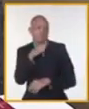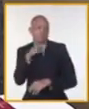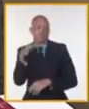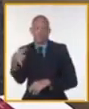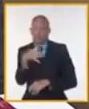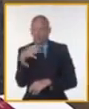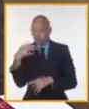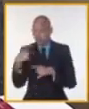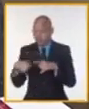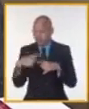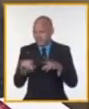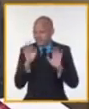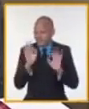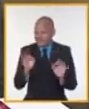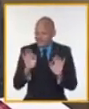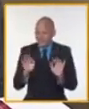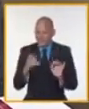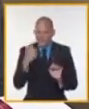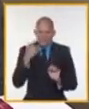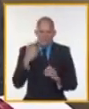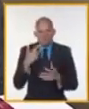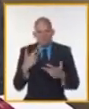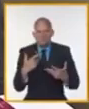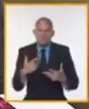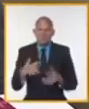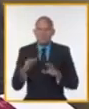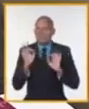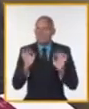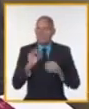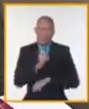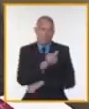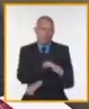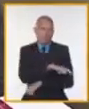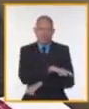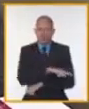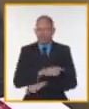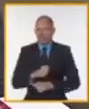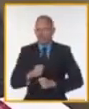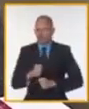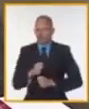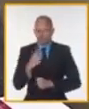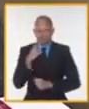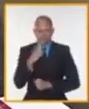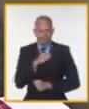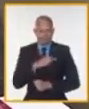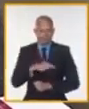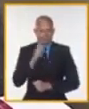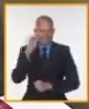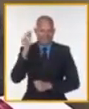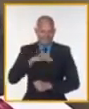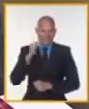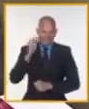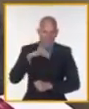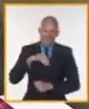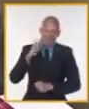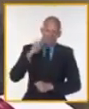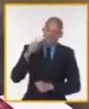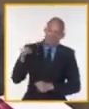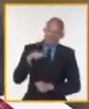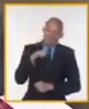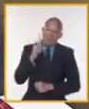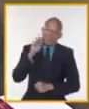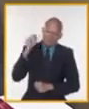municipios, usted percibe la seguridad del pueblo en que la dirección conoce las problemáticas, y entonces